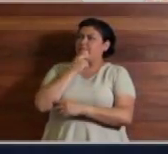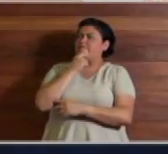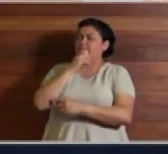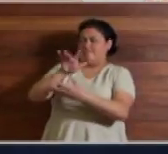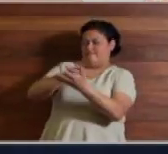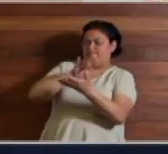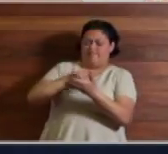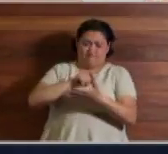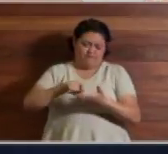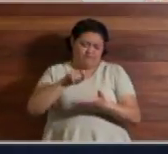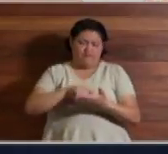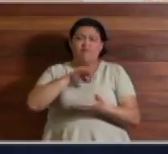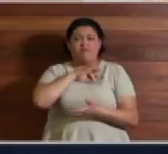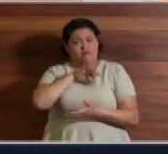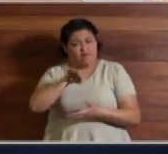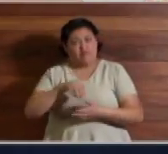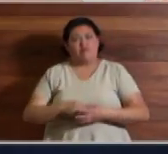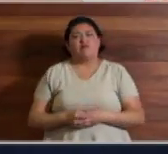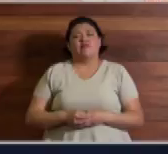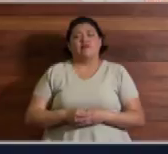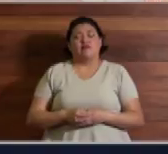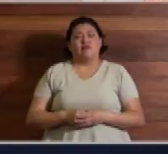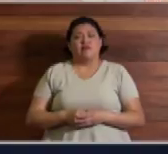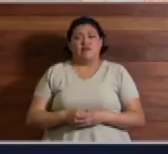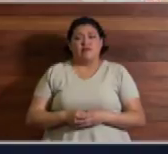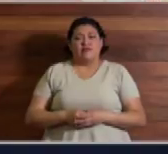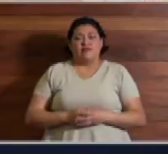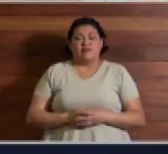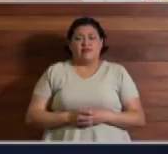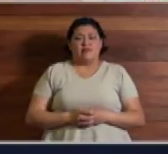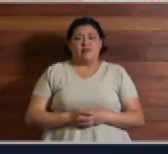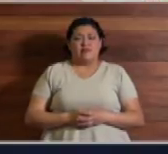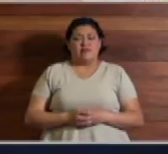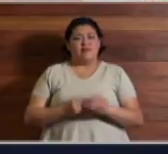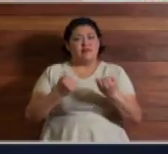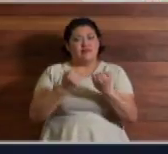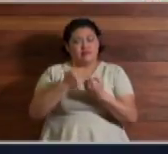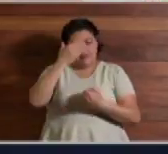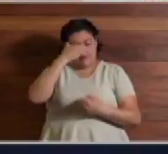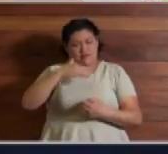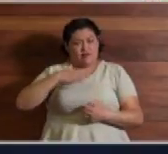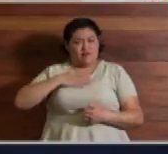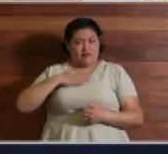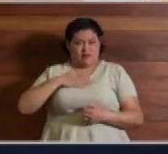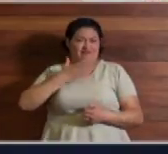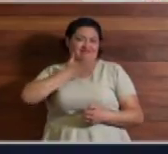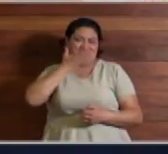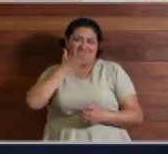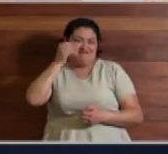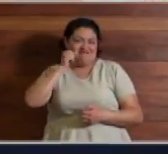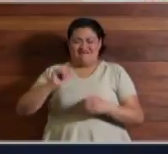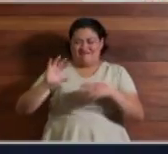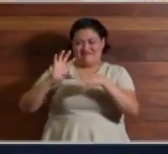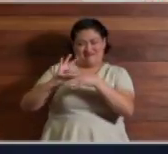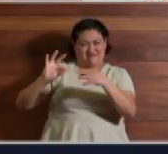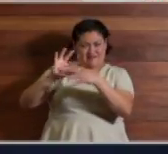reflexión. Déjeme iniciar, como para mí es habitual, es primero